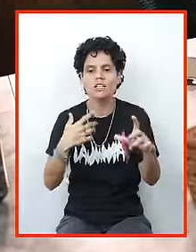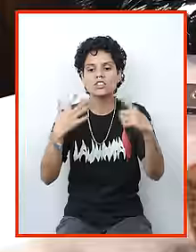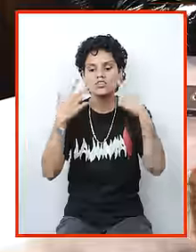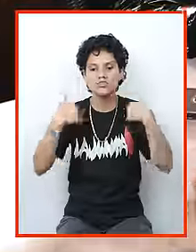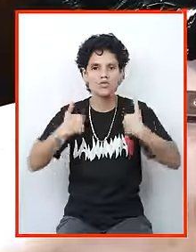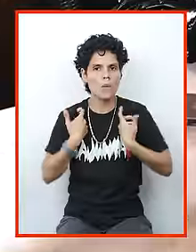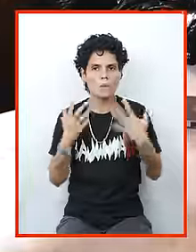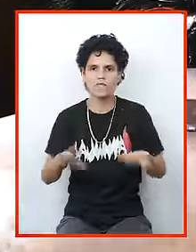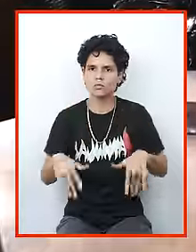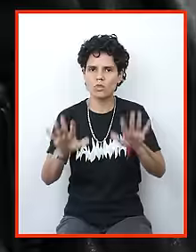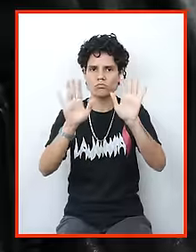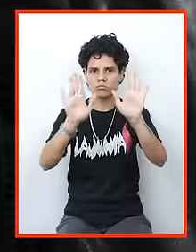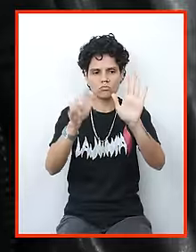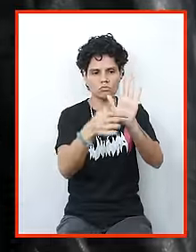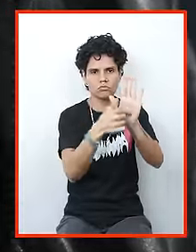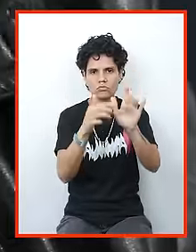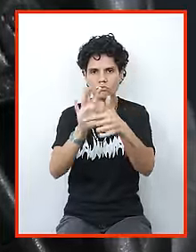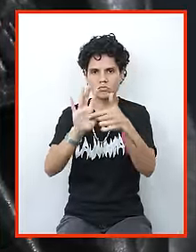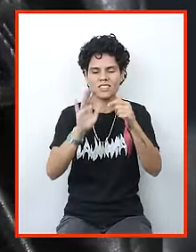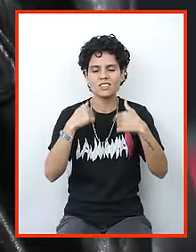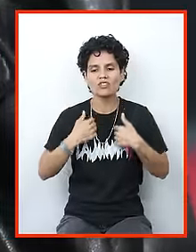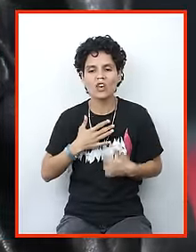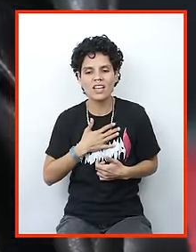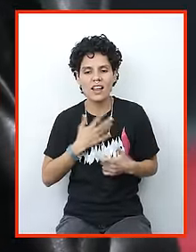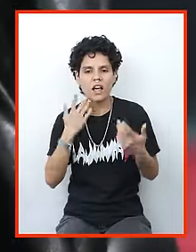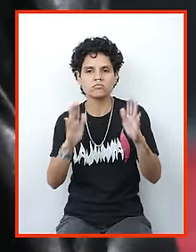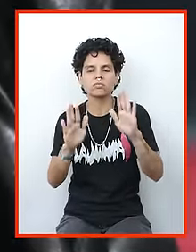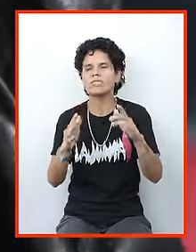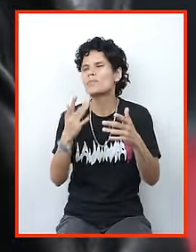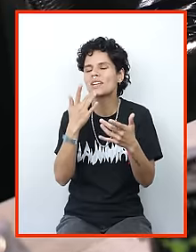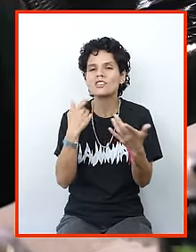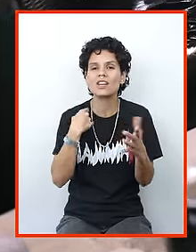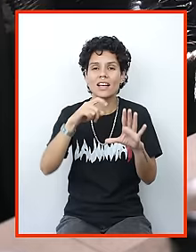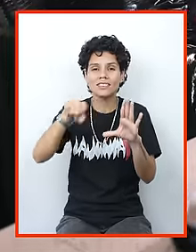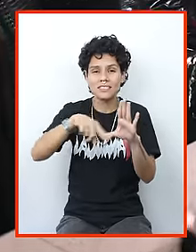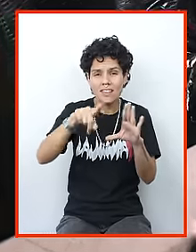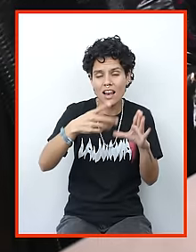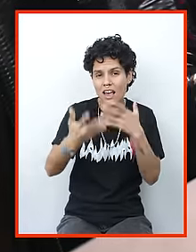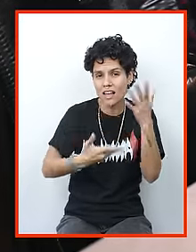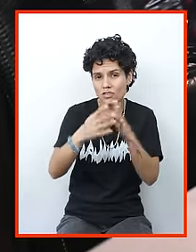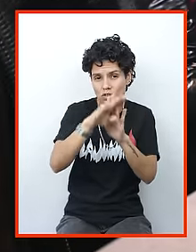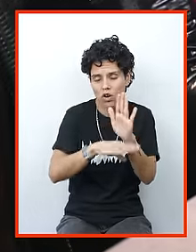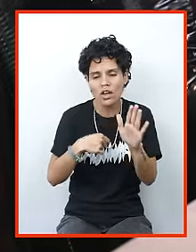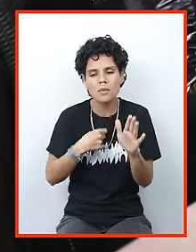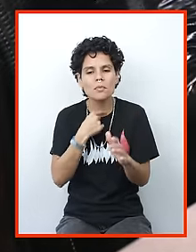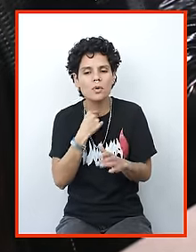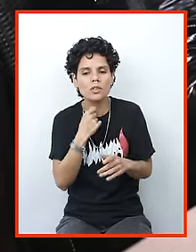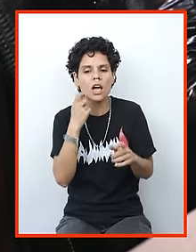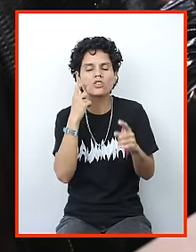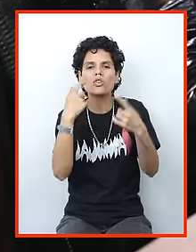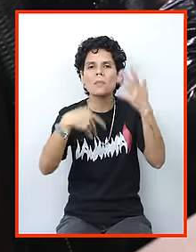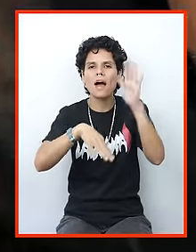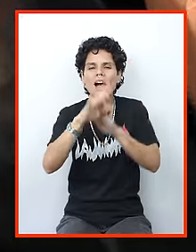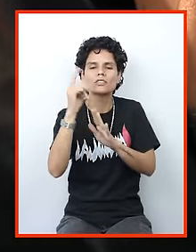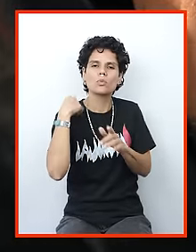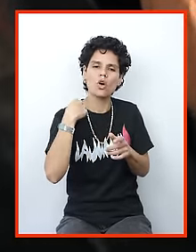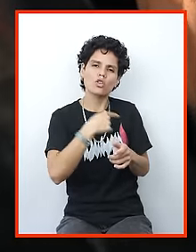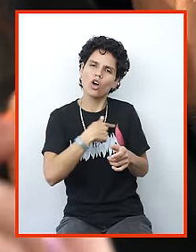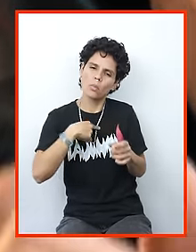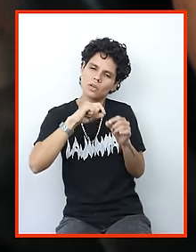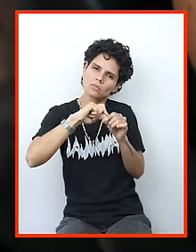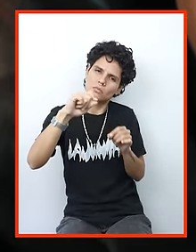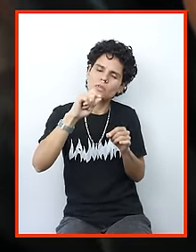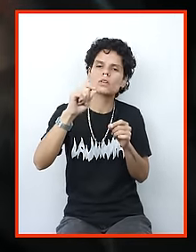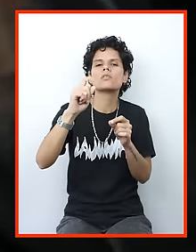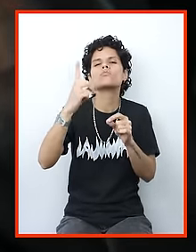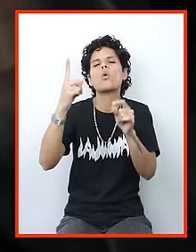del álbum. En Las Palmas. Porque mi idea era como que la portada del álbum, en vez de... Yo siempre escribo mi nombre en el álbum, los cover art, en un costadito. Escribo